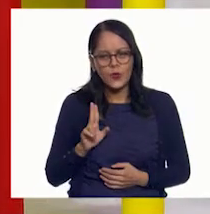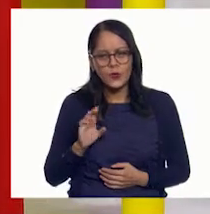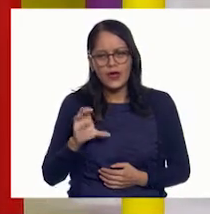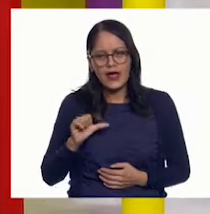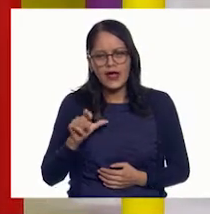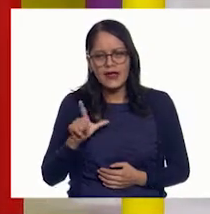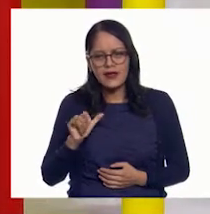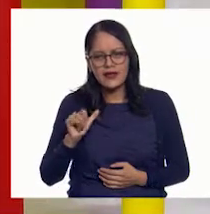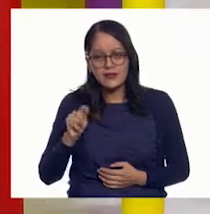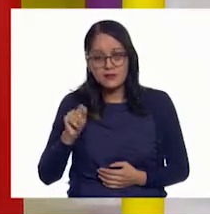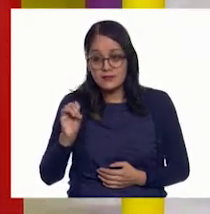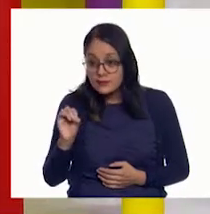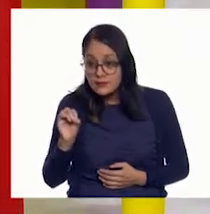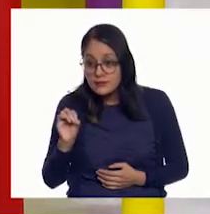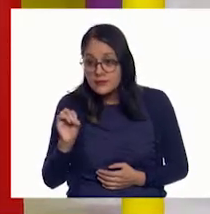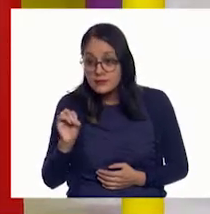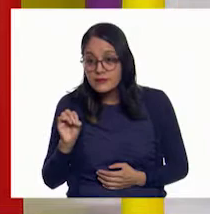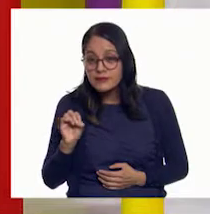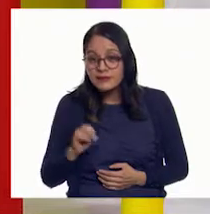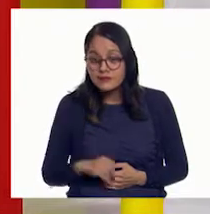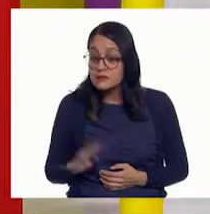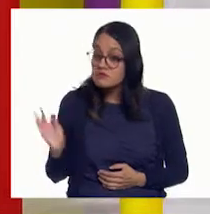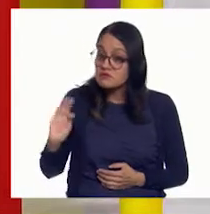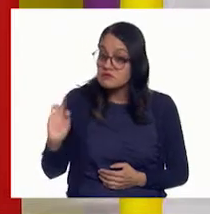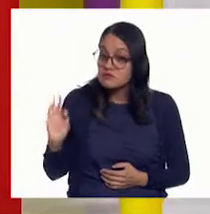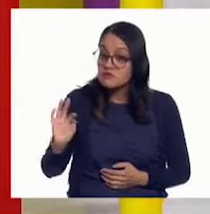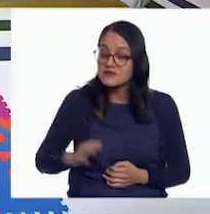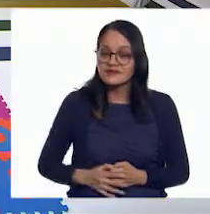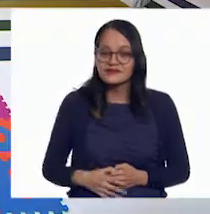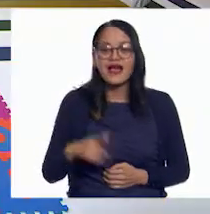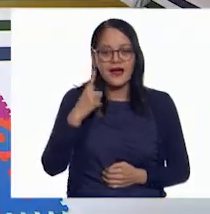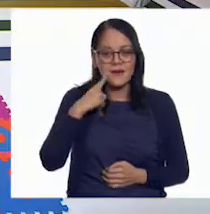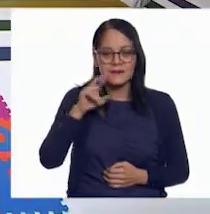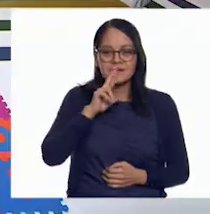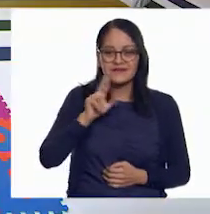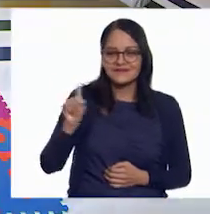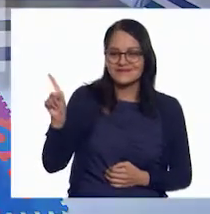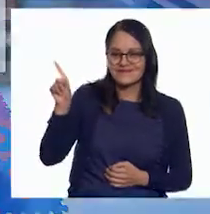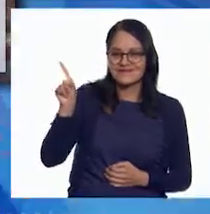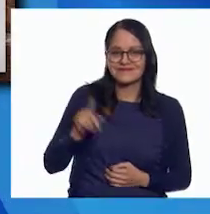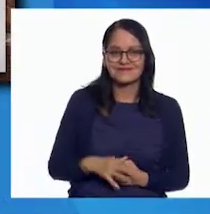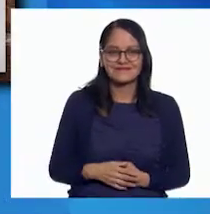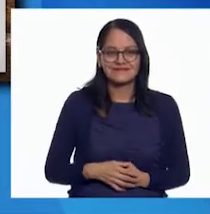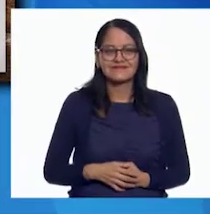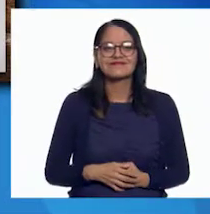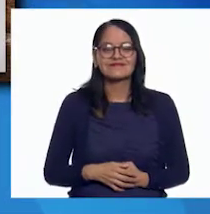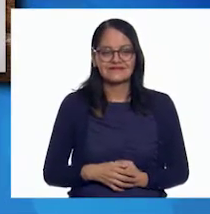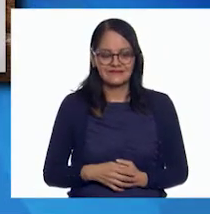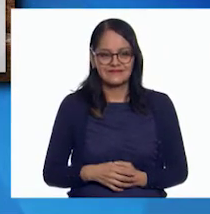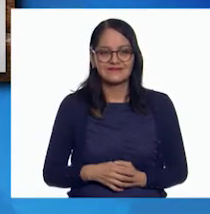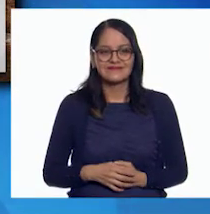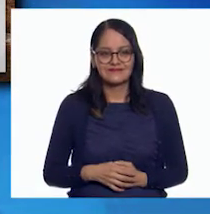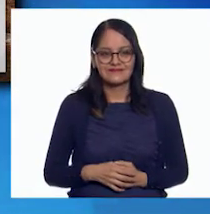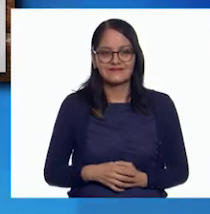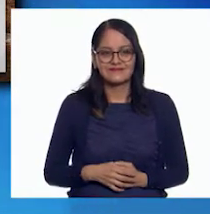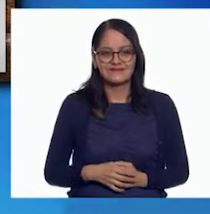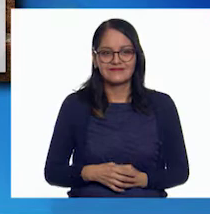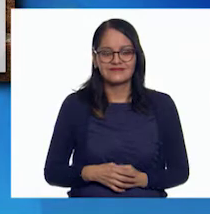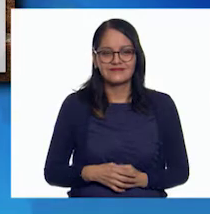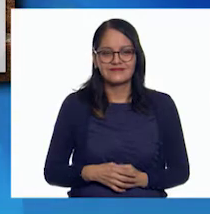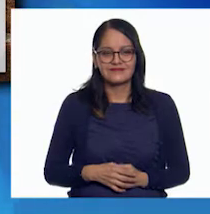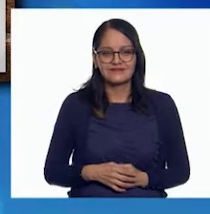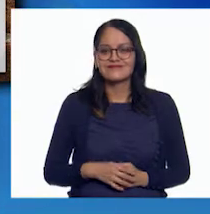eucalipto? ¿Eucalipto? ¿Puede ser? A ver, vamos a ver la respuesta. A ver si es cierto. Ahora no te voy a decir. No nos vamos a